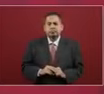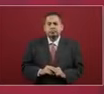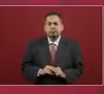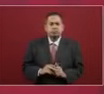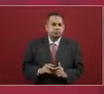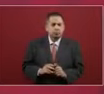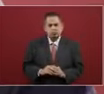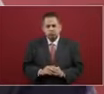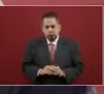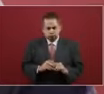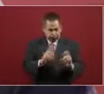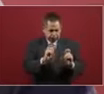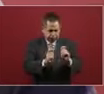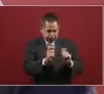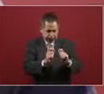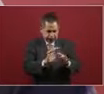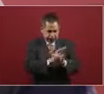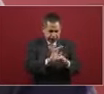se ajuste